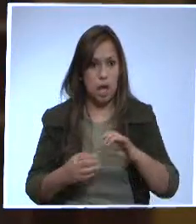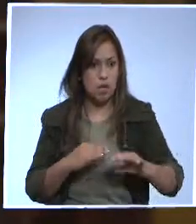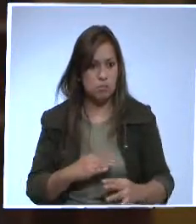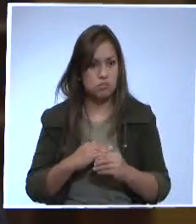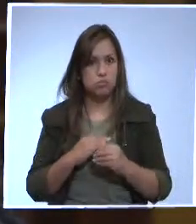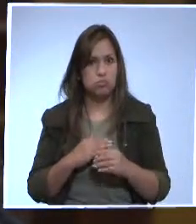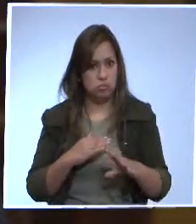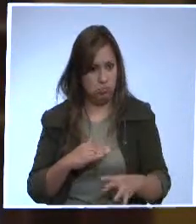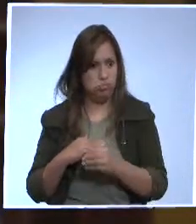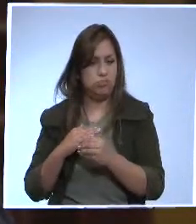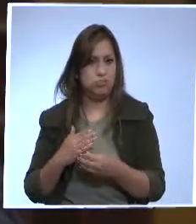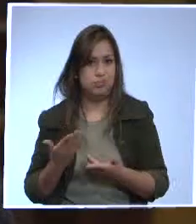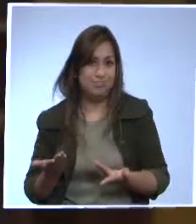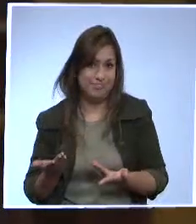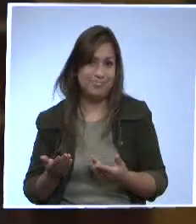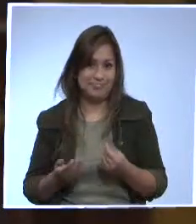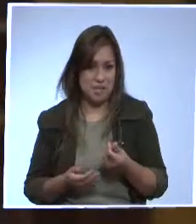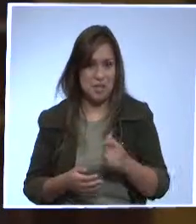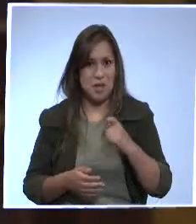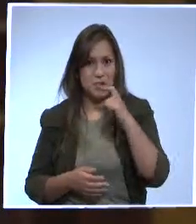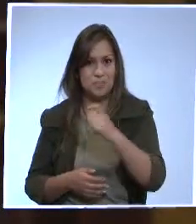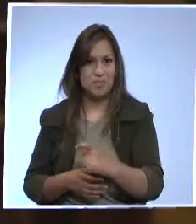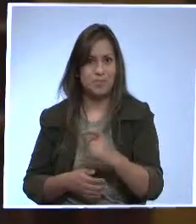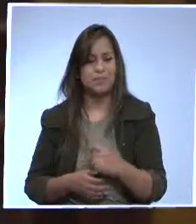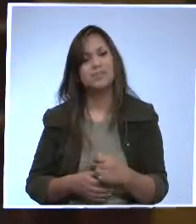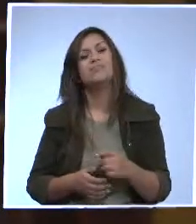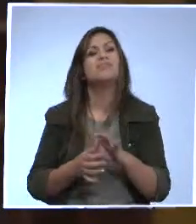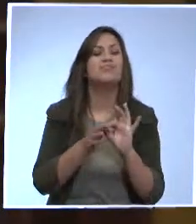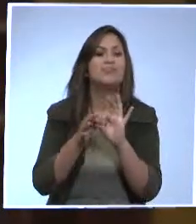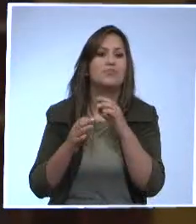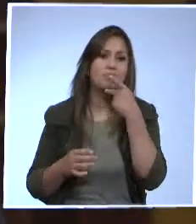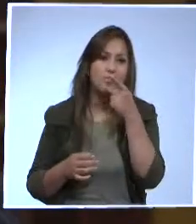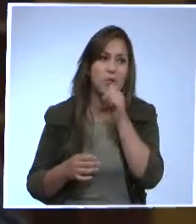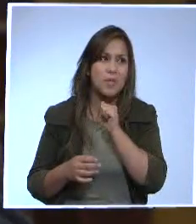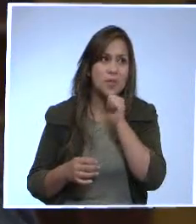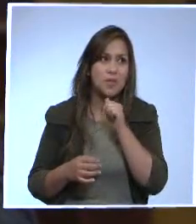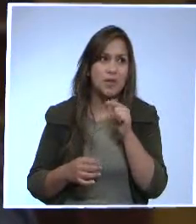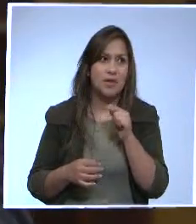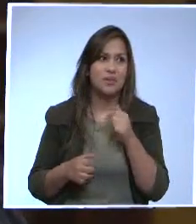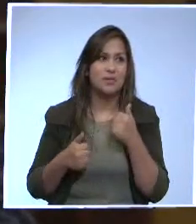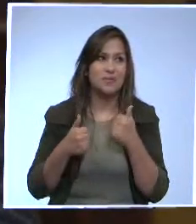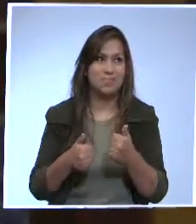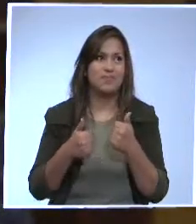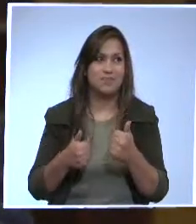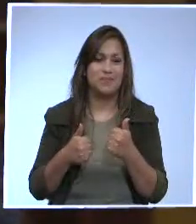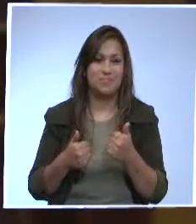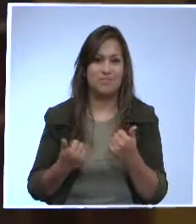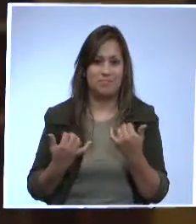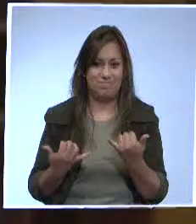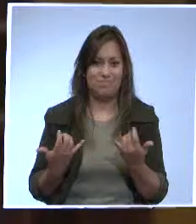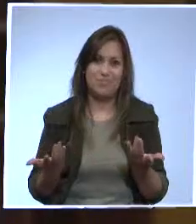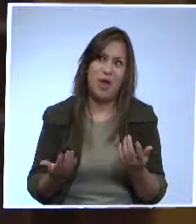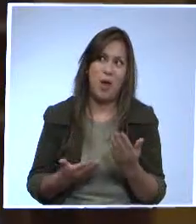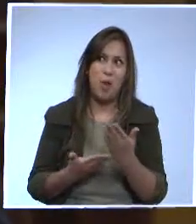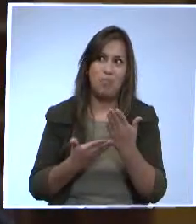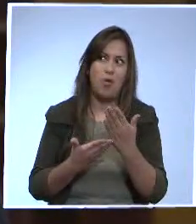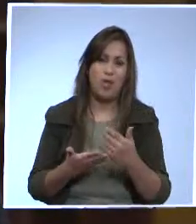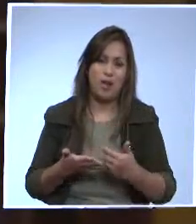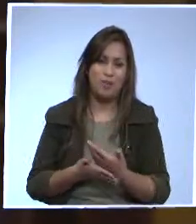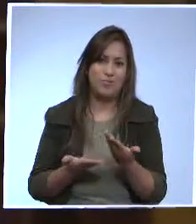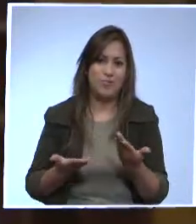contribuir esto de la forma de trabajar la alianza público-privada es algo que se ha puesto de moda se puede decir y que hay